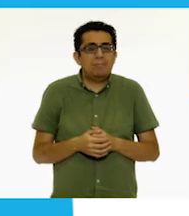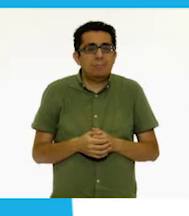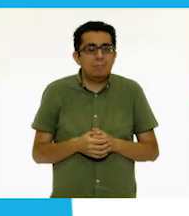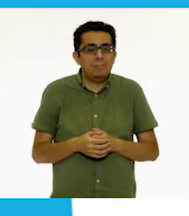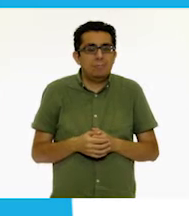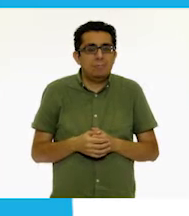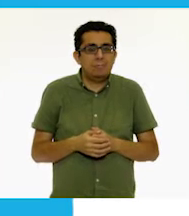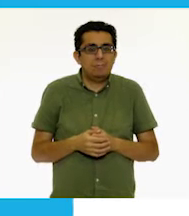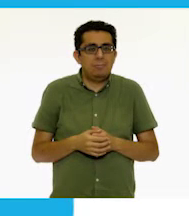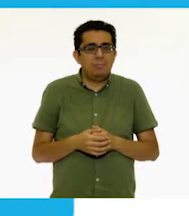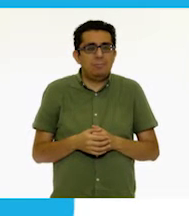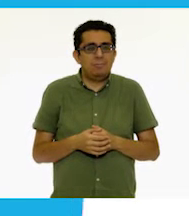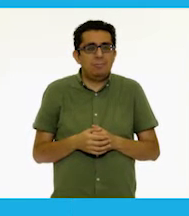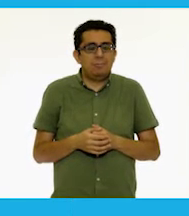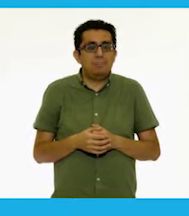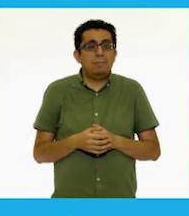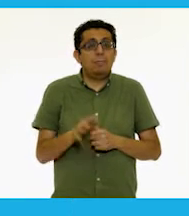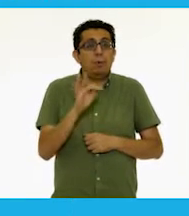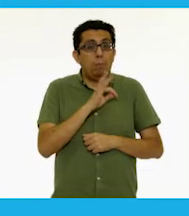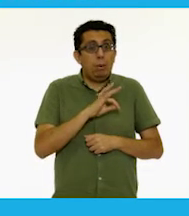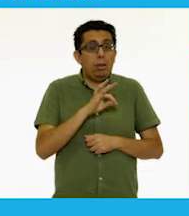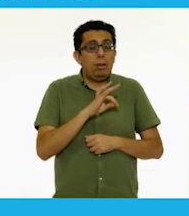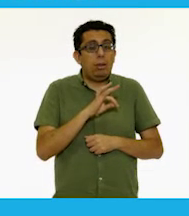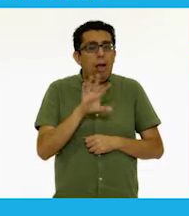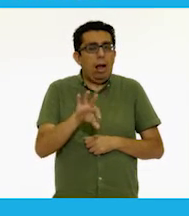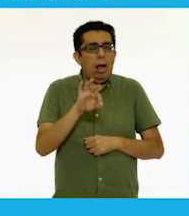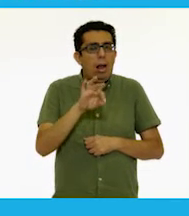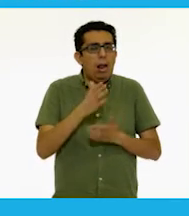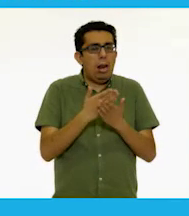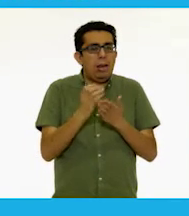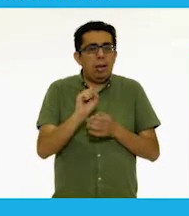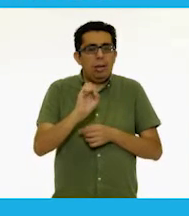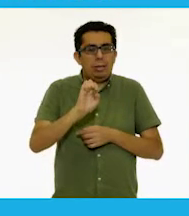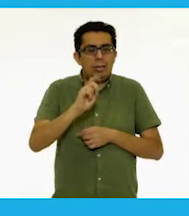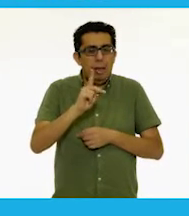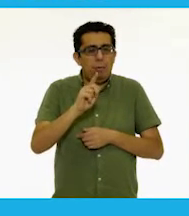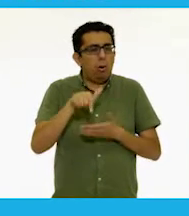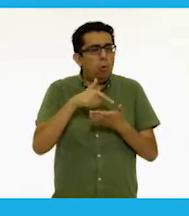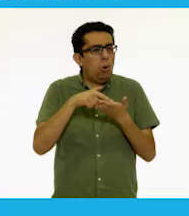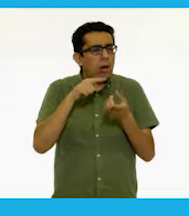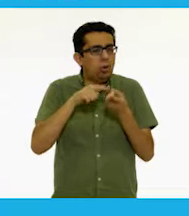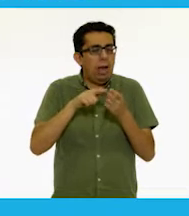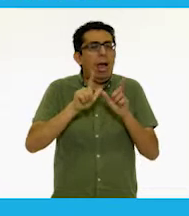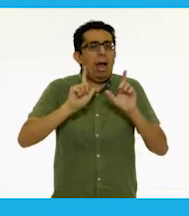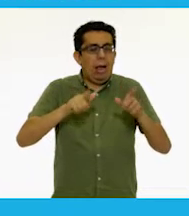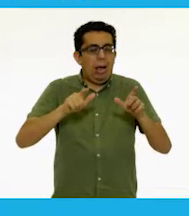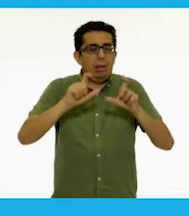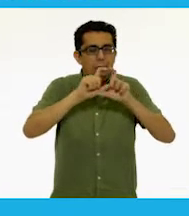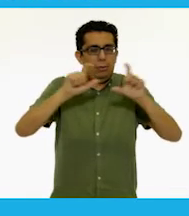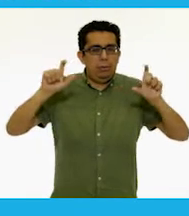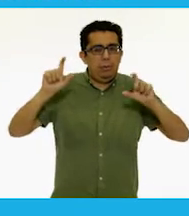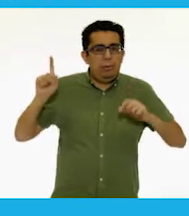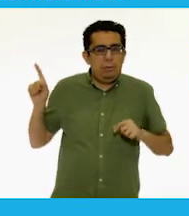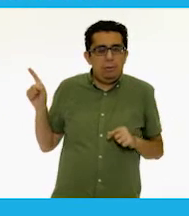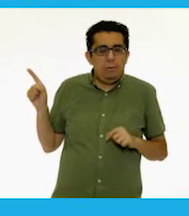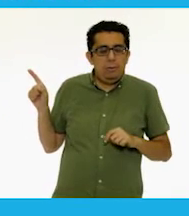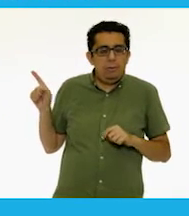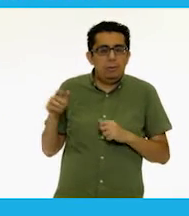13, 100 líneas. También puedes encontrar los libros de texto en la página